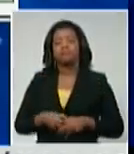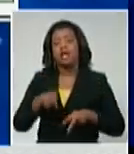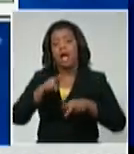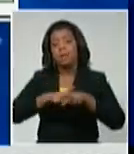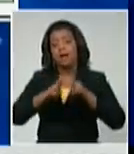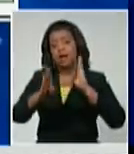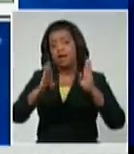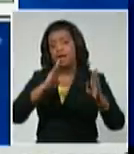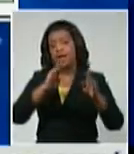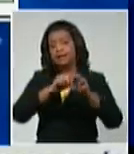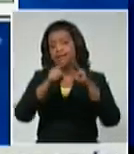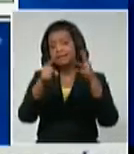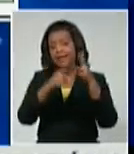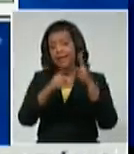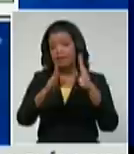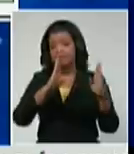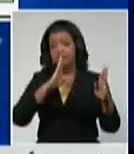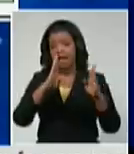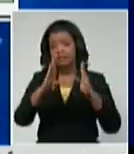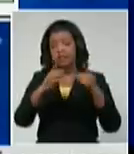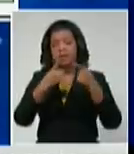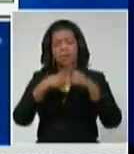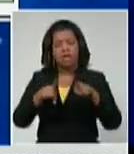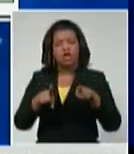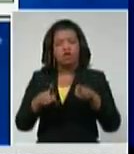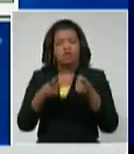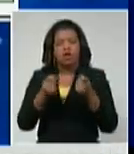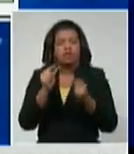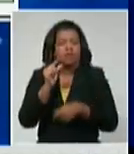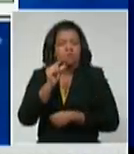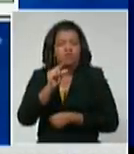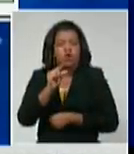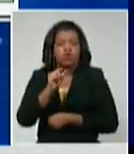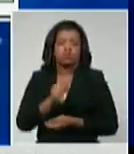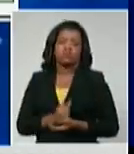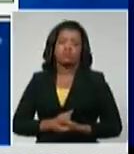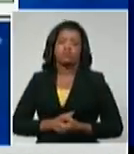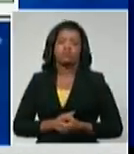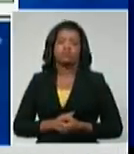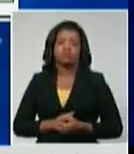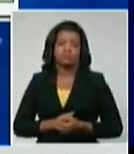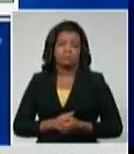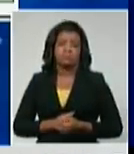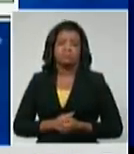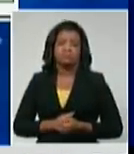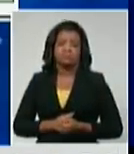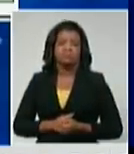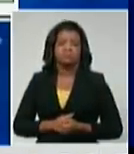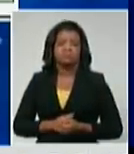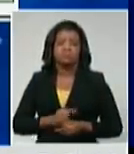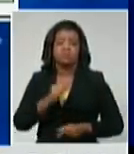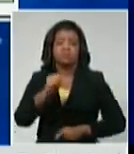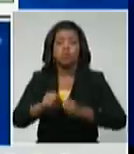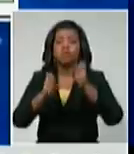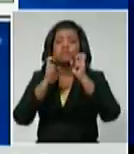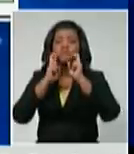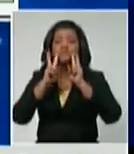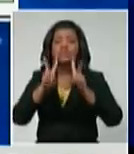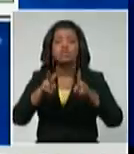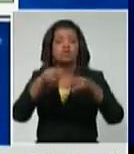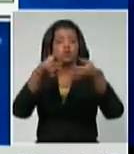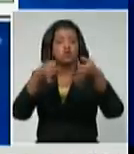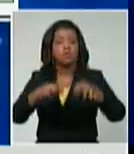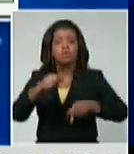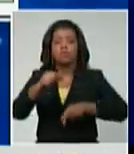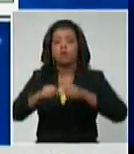la etapa de recuperación, pero realmente para lo que le queda a la nueva normalidad, pues la vida se ha ido activando, y se ha